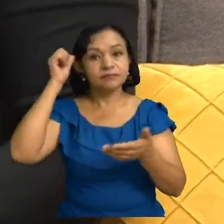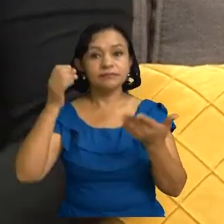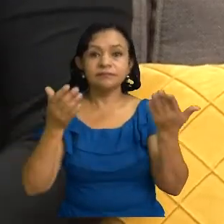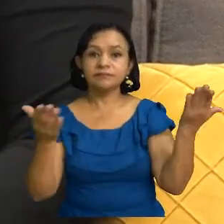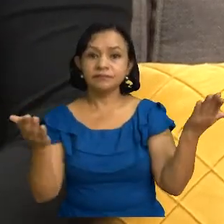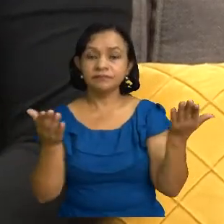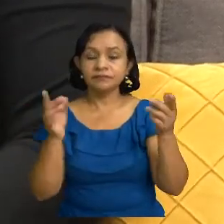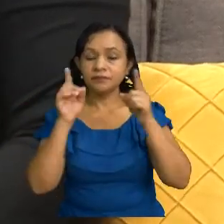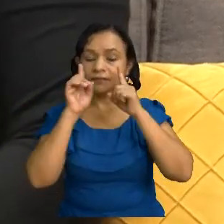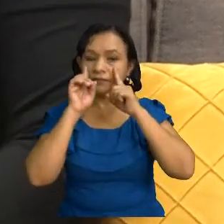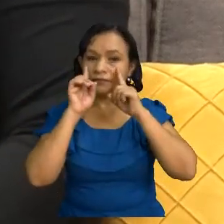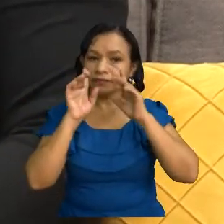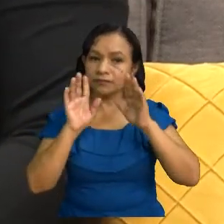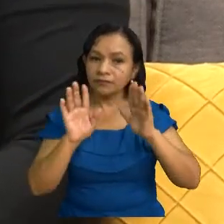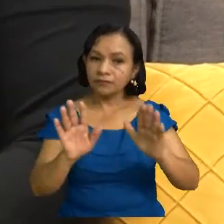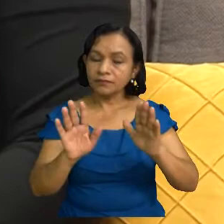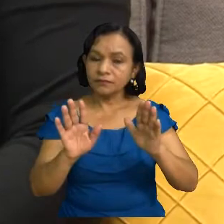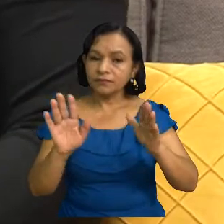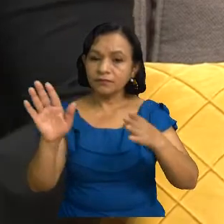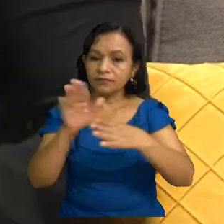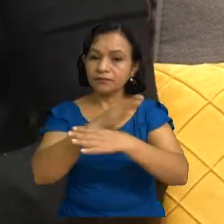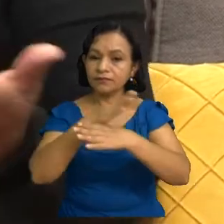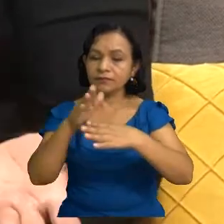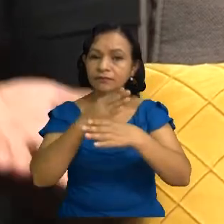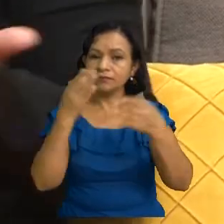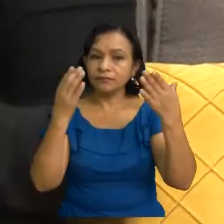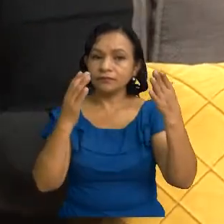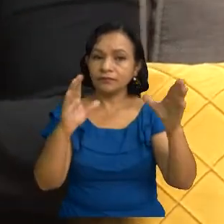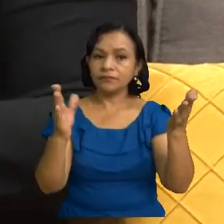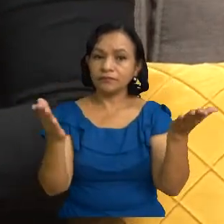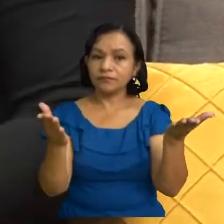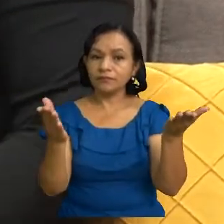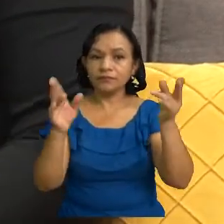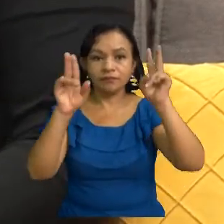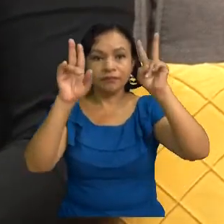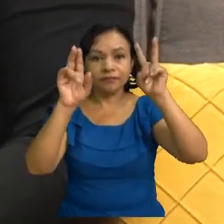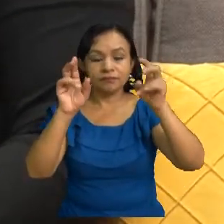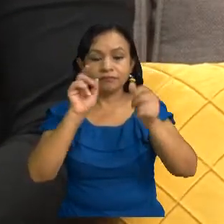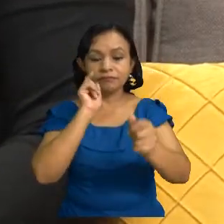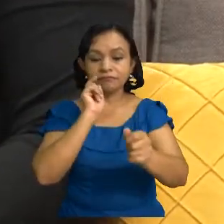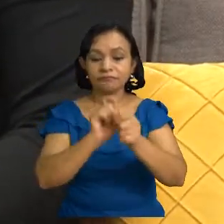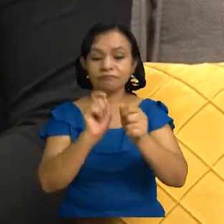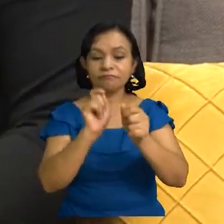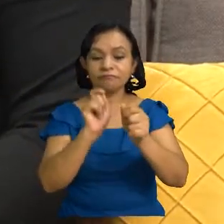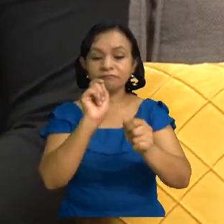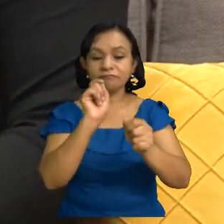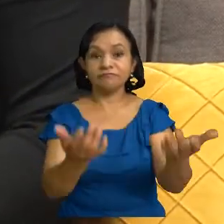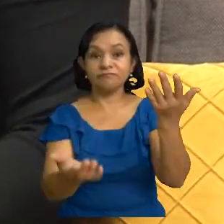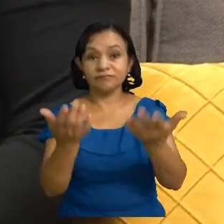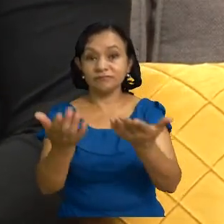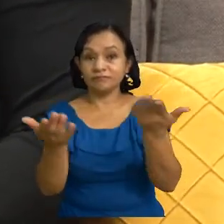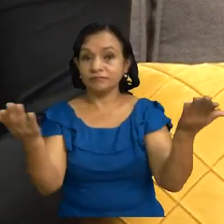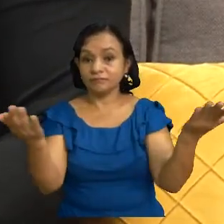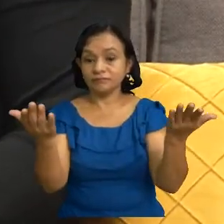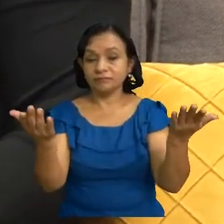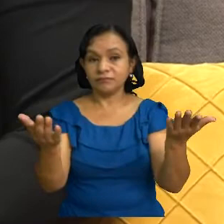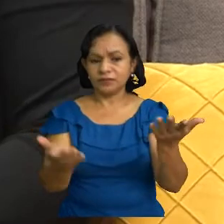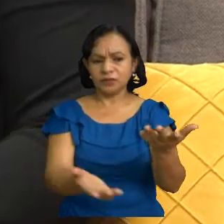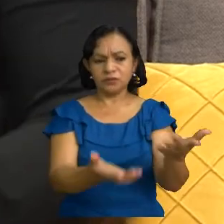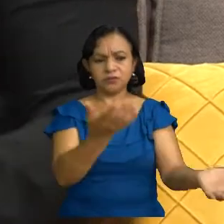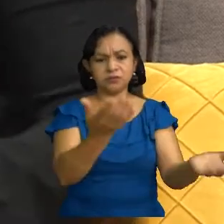cuidarlo de todos los agentes externos y uno de estos es el tema de los incendios ahora los incendios